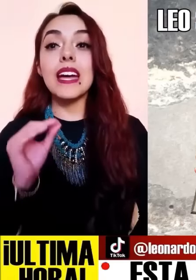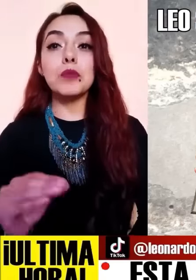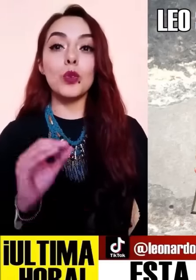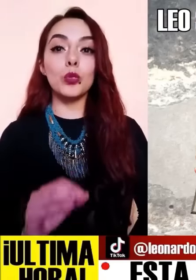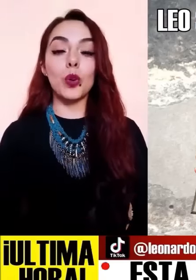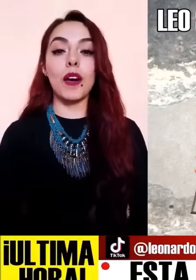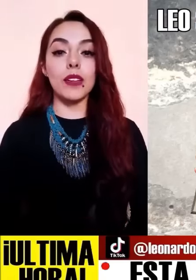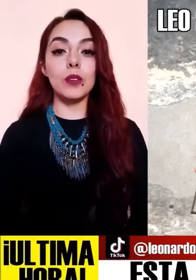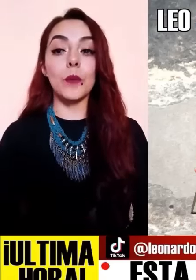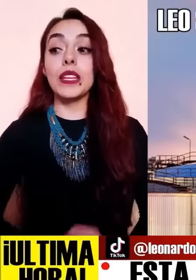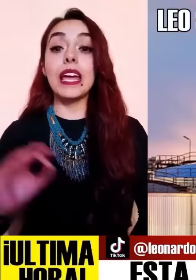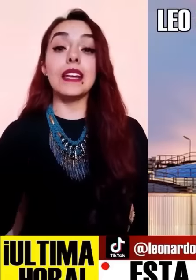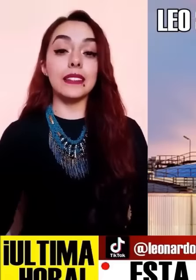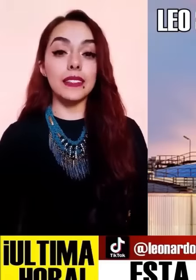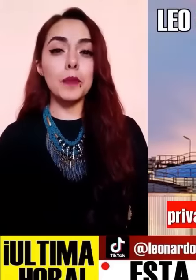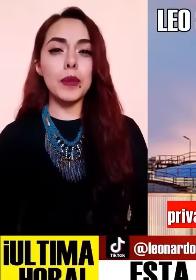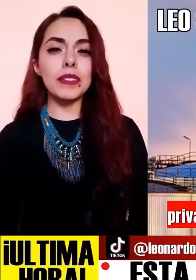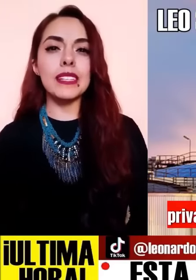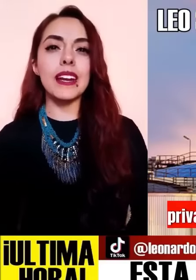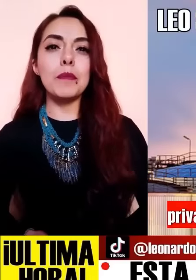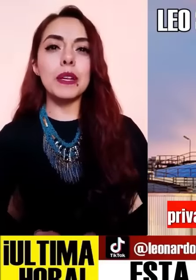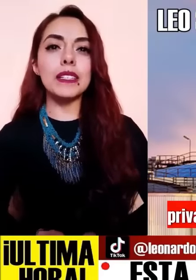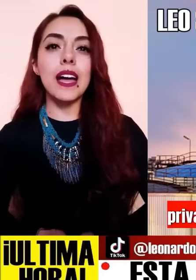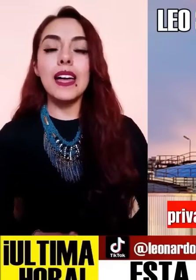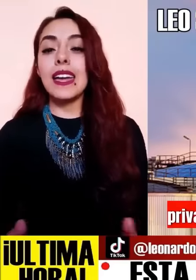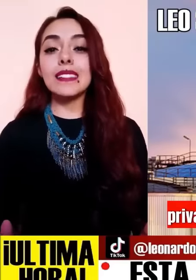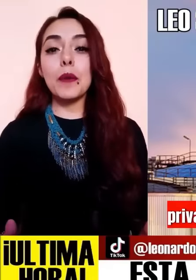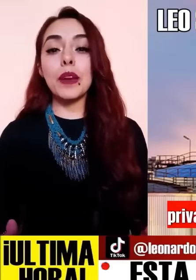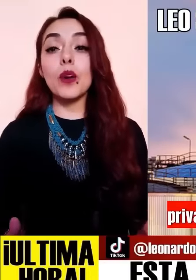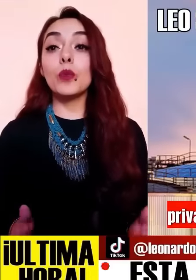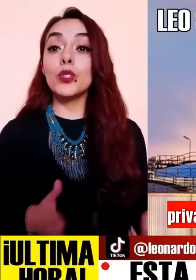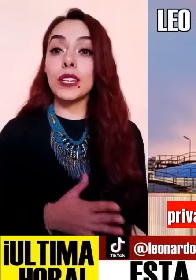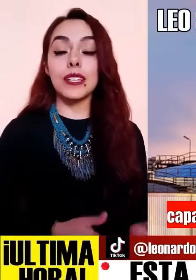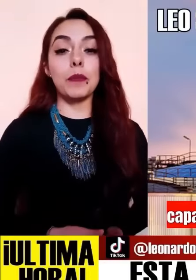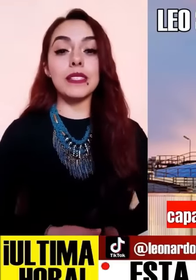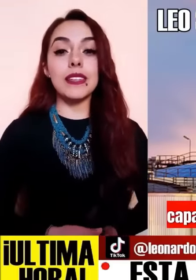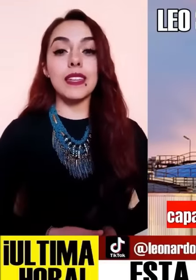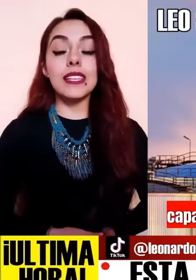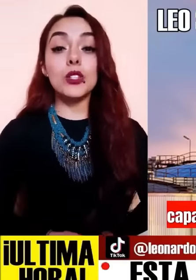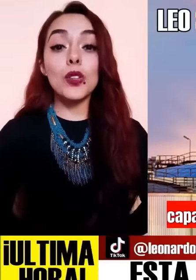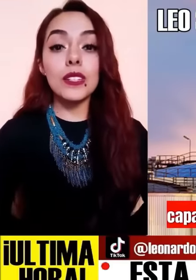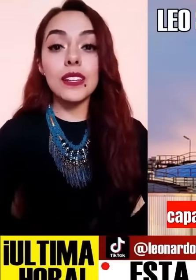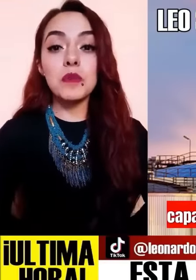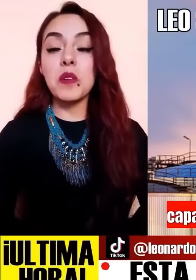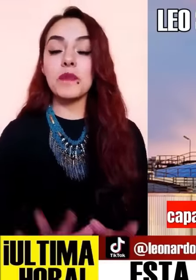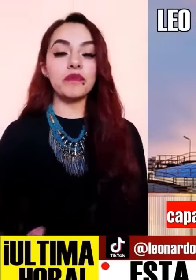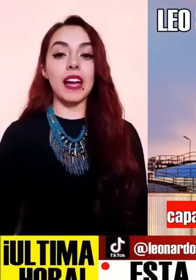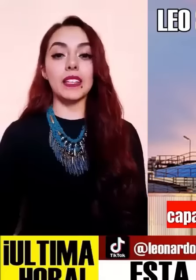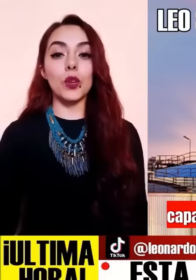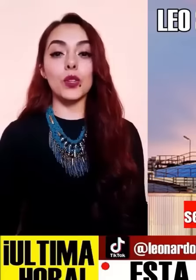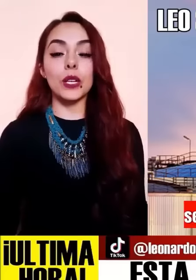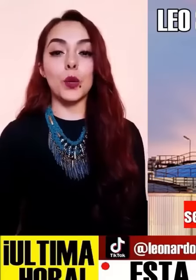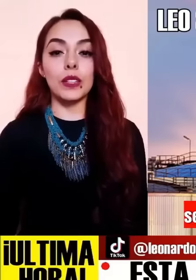y absoluto abandono, y al intentar privatizar la empresa, esta perdió muchas capacidades y todo se resumió